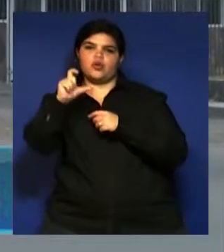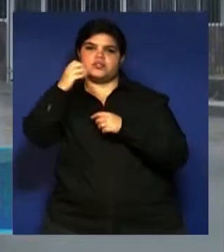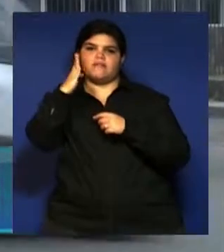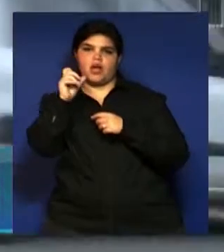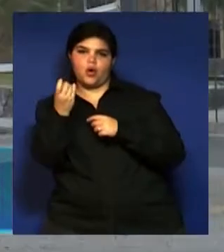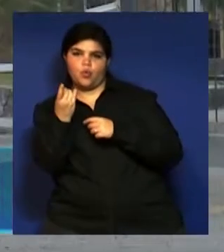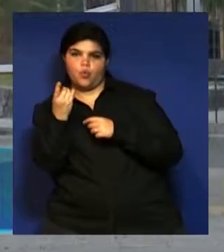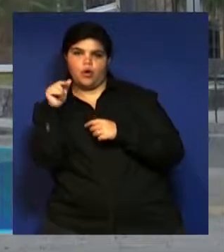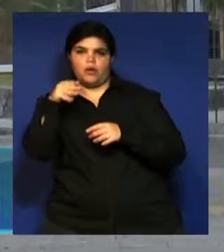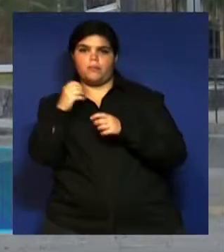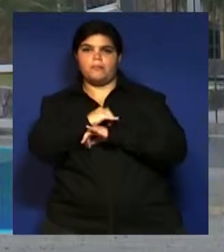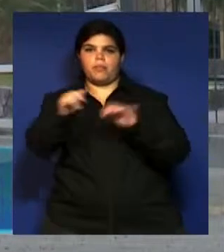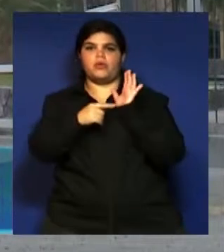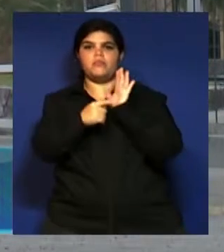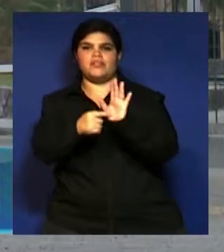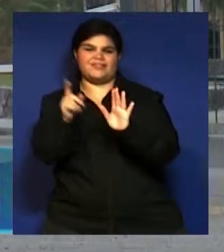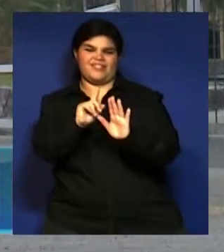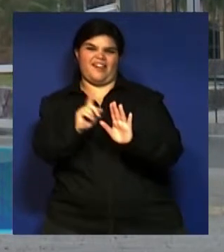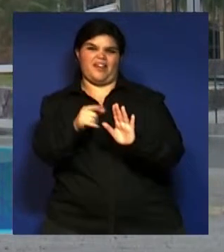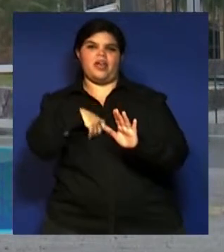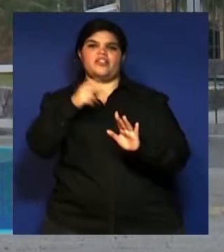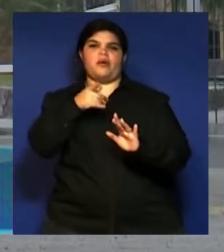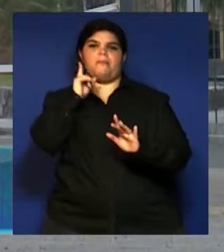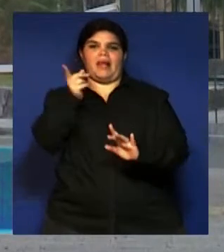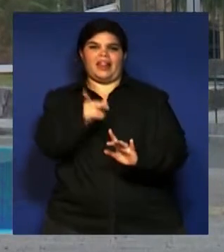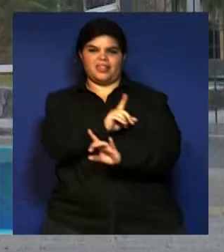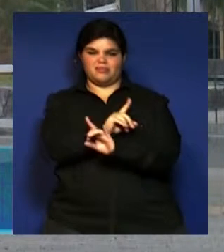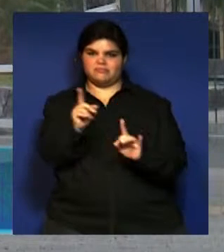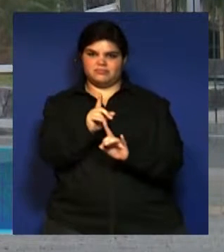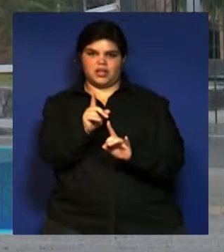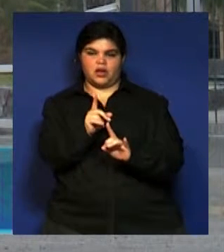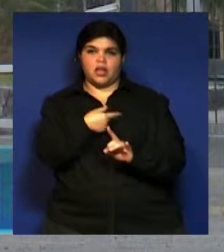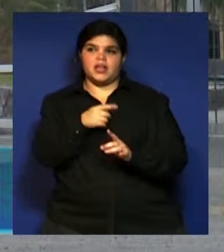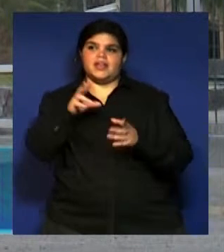digamos. No existe ese peligro realmente. Y respecto de la inseguridad,